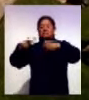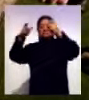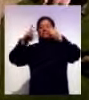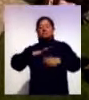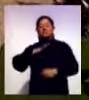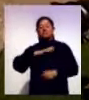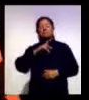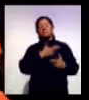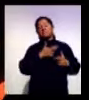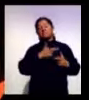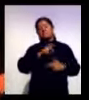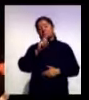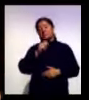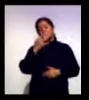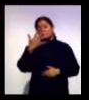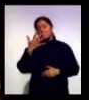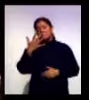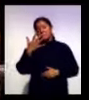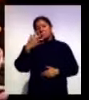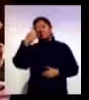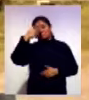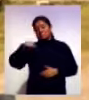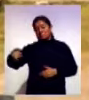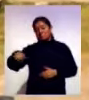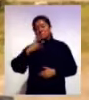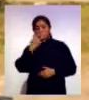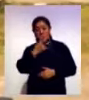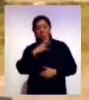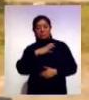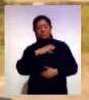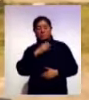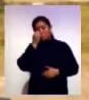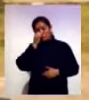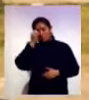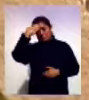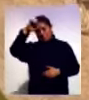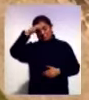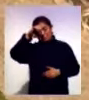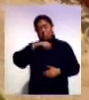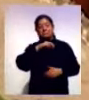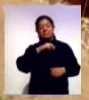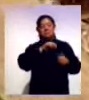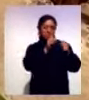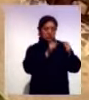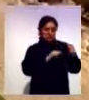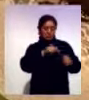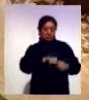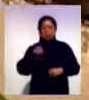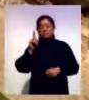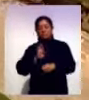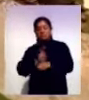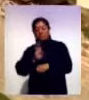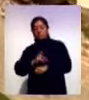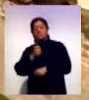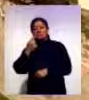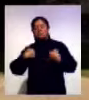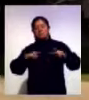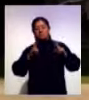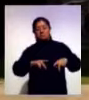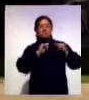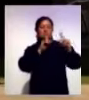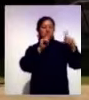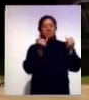reflejarán la cultura mexicana, pilotados por expertos nacionales y un brasileño, y lógicamente un representante de Tlaxcala. Además